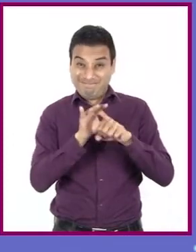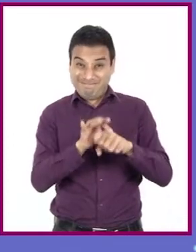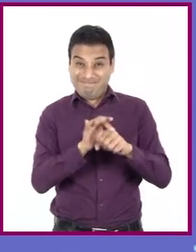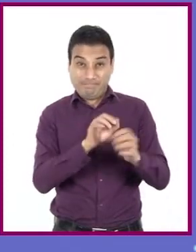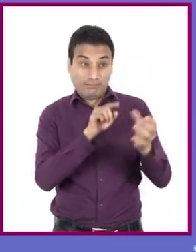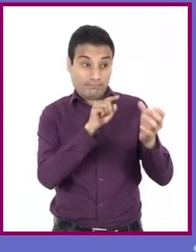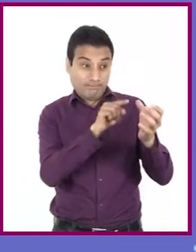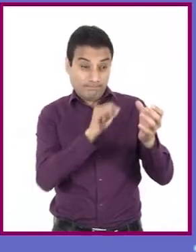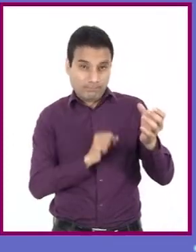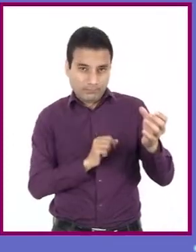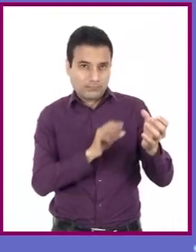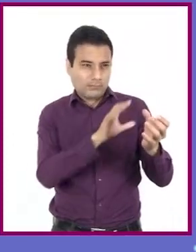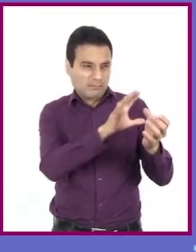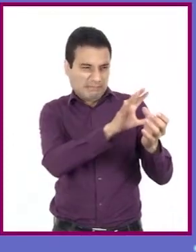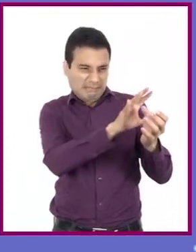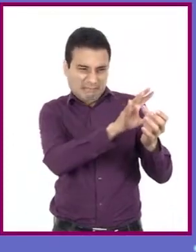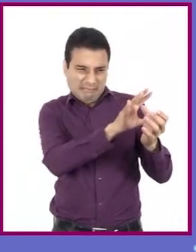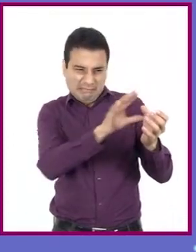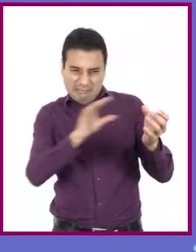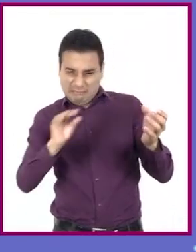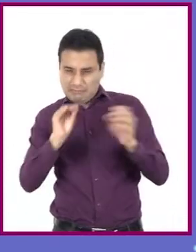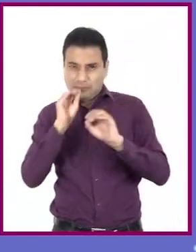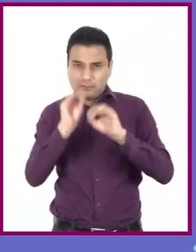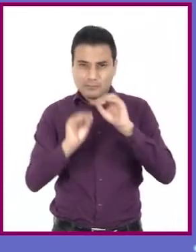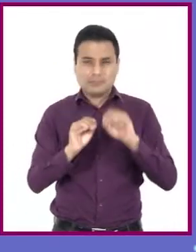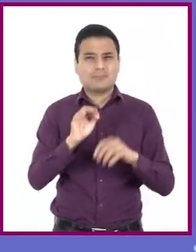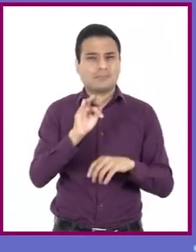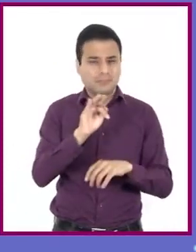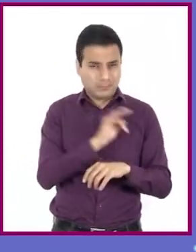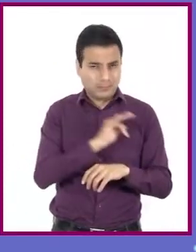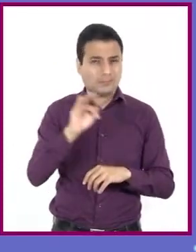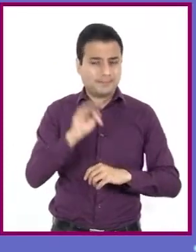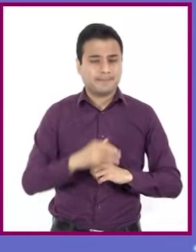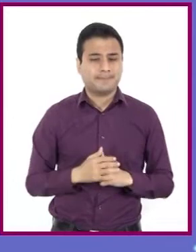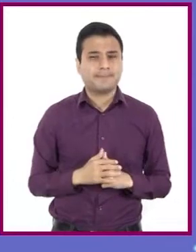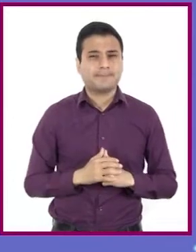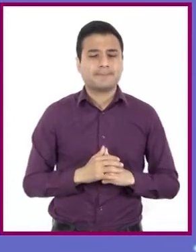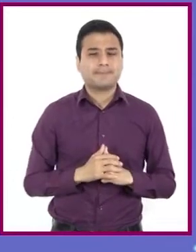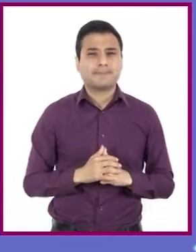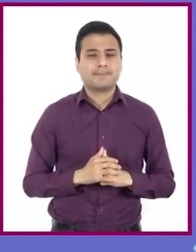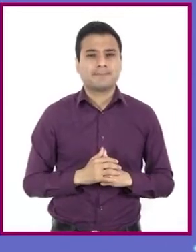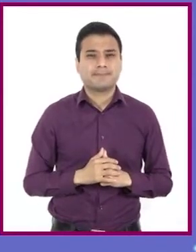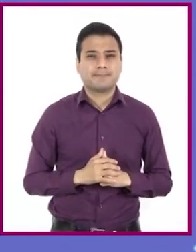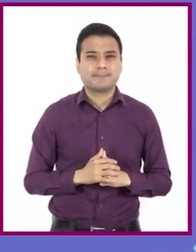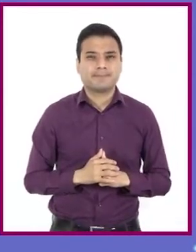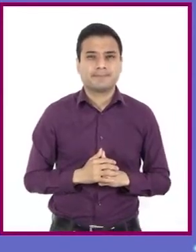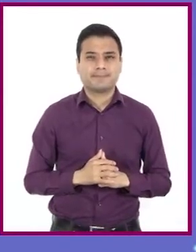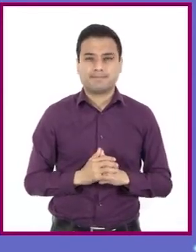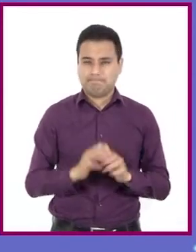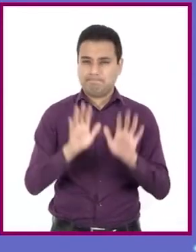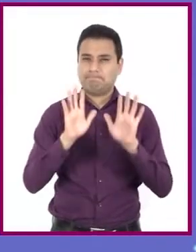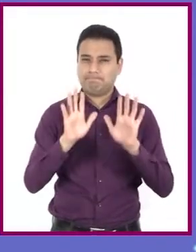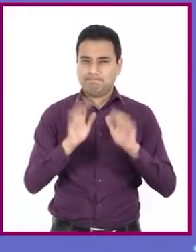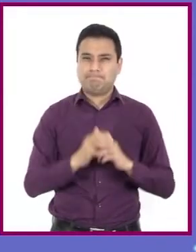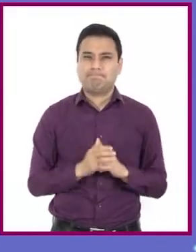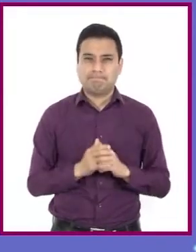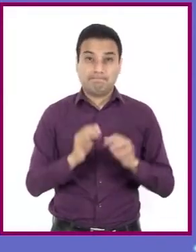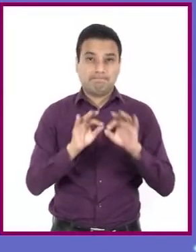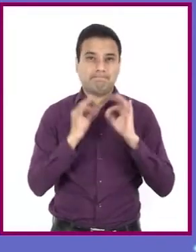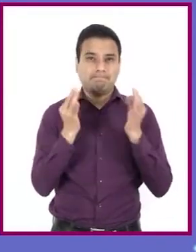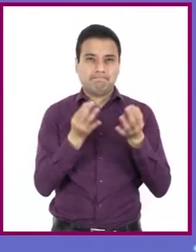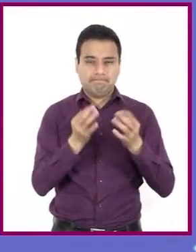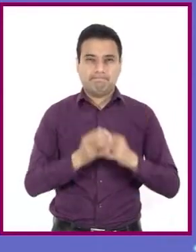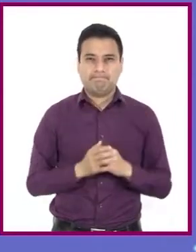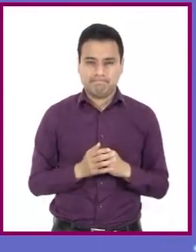es muy parecida a como la conocemos en la realidad tangible. Sin embargo, las formas